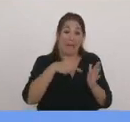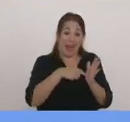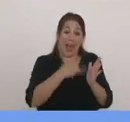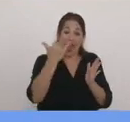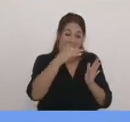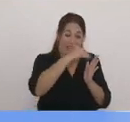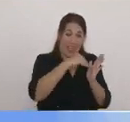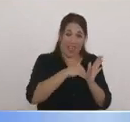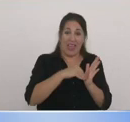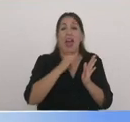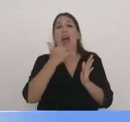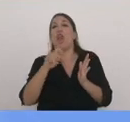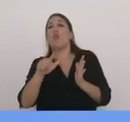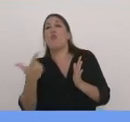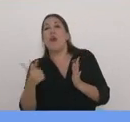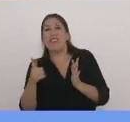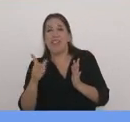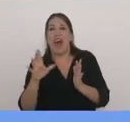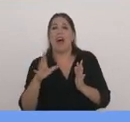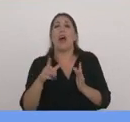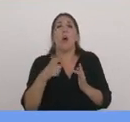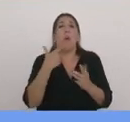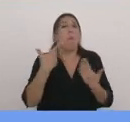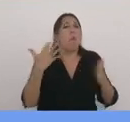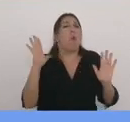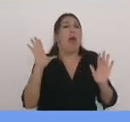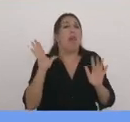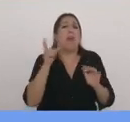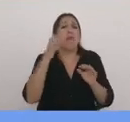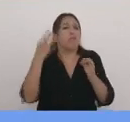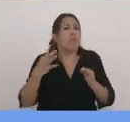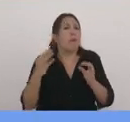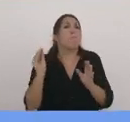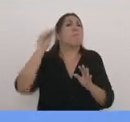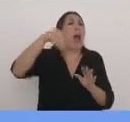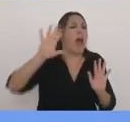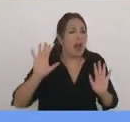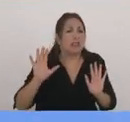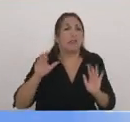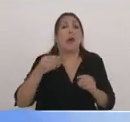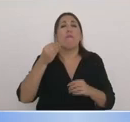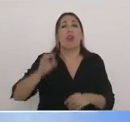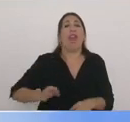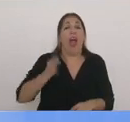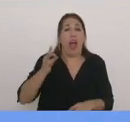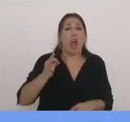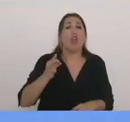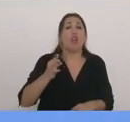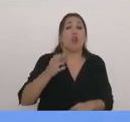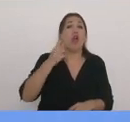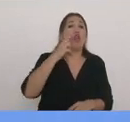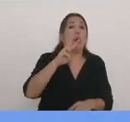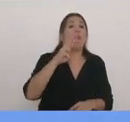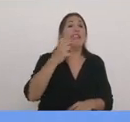que no están y es posible que sean muchos más. Porque en el año